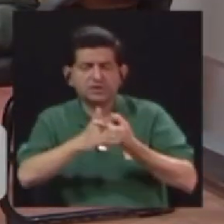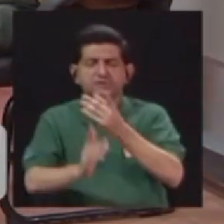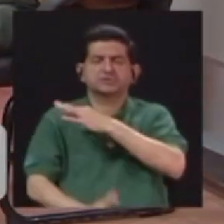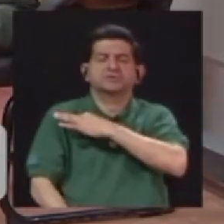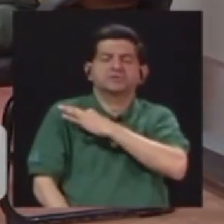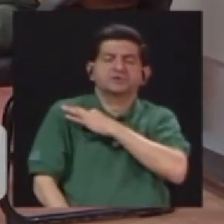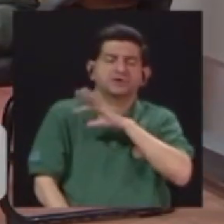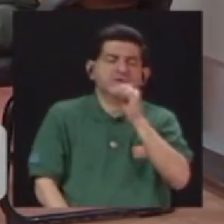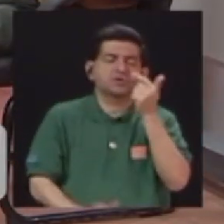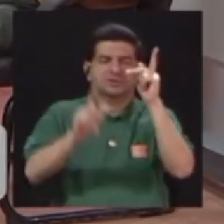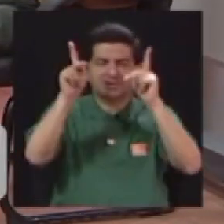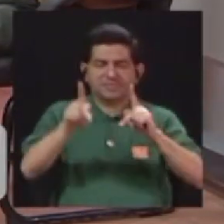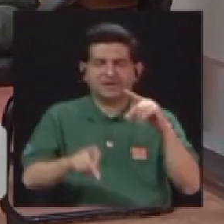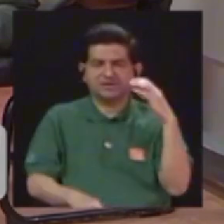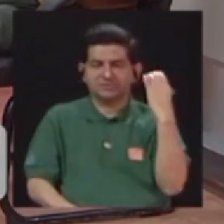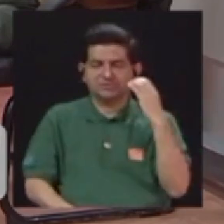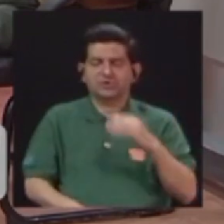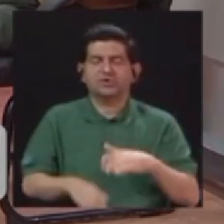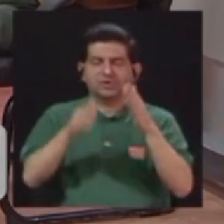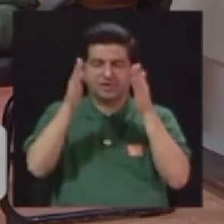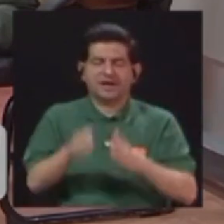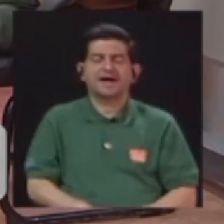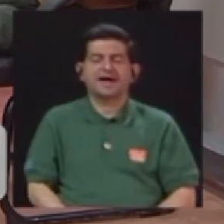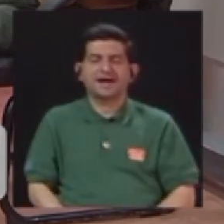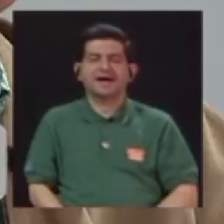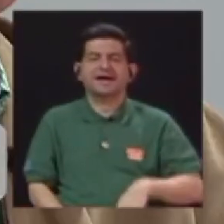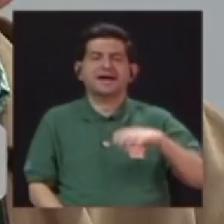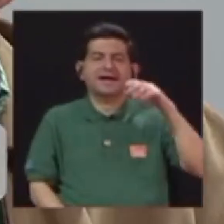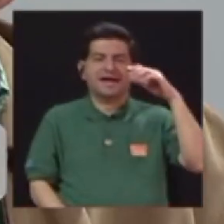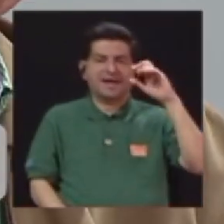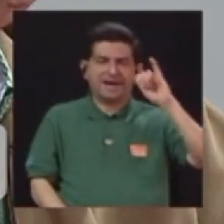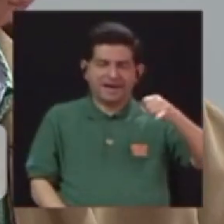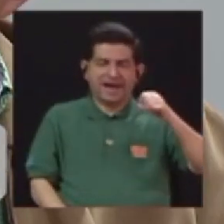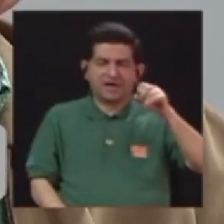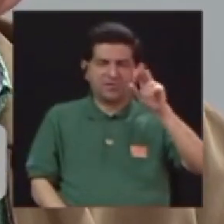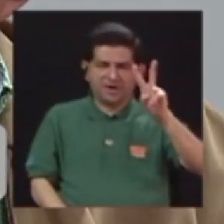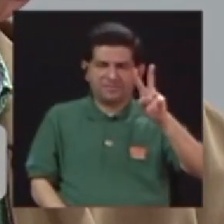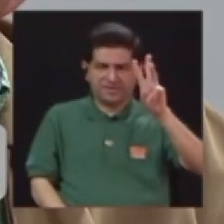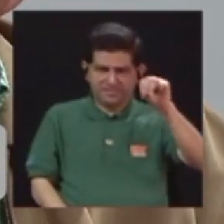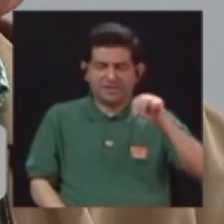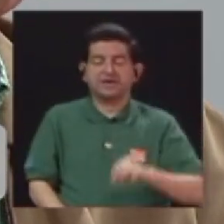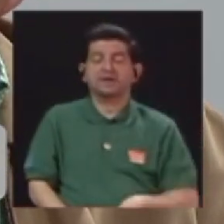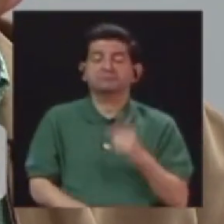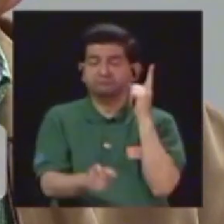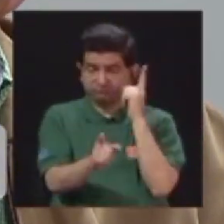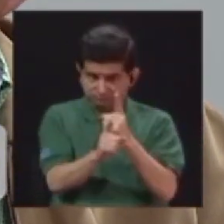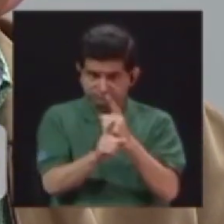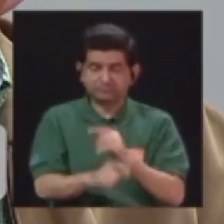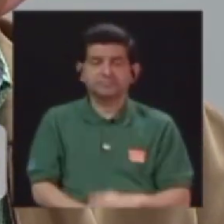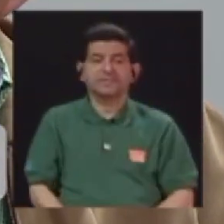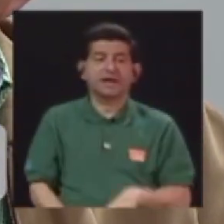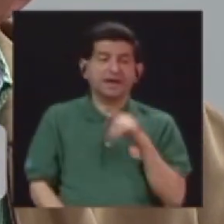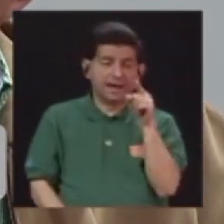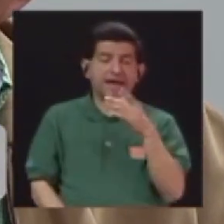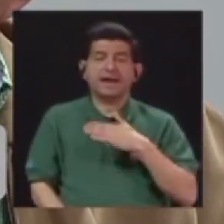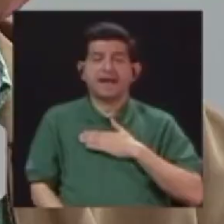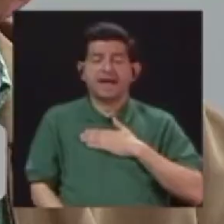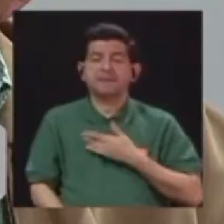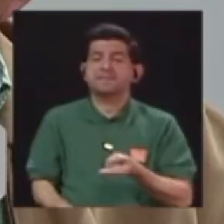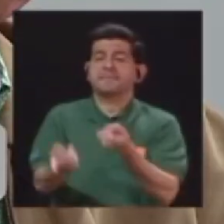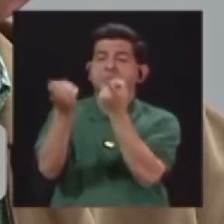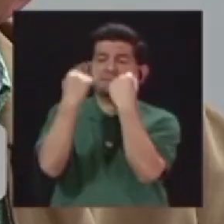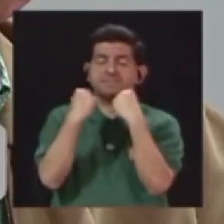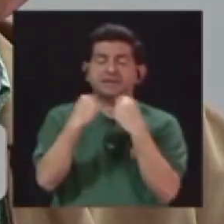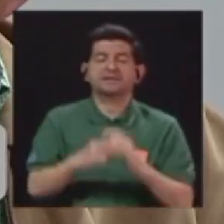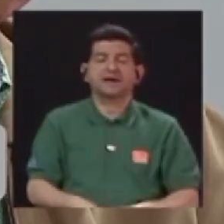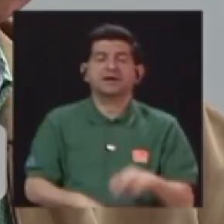invitación de otro Cartago, de don Genaro Valverde Marín. Efectivamente, así es. Fue Genaro el que me trajo aquí a la